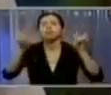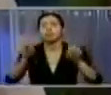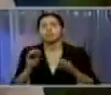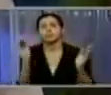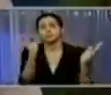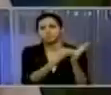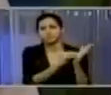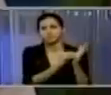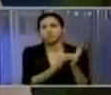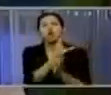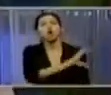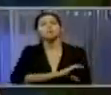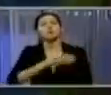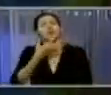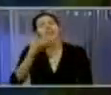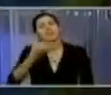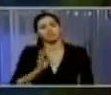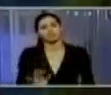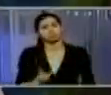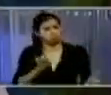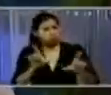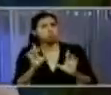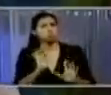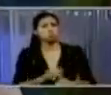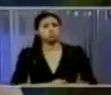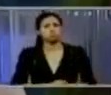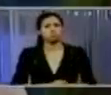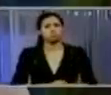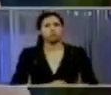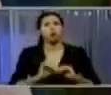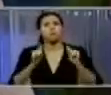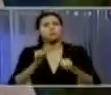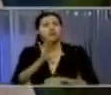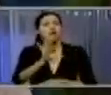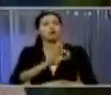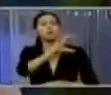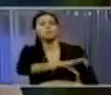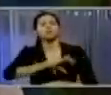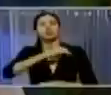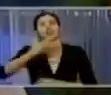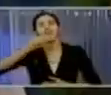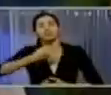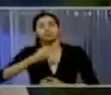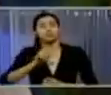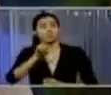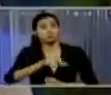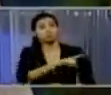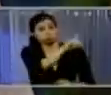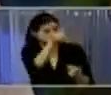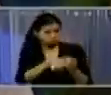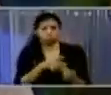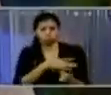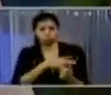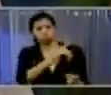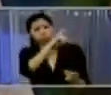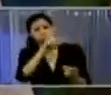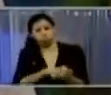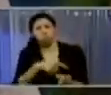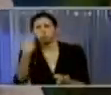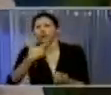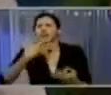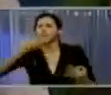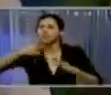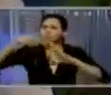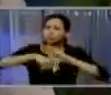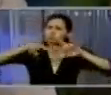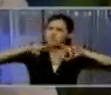de la Verdad. Estamos listos para instalar la Comisión de la Verdad y que esta gente se incorpore y se busque la verdad, la justicia,